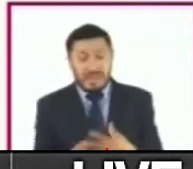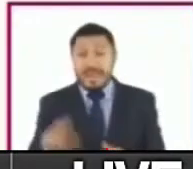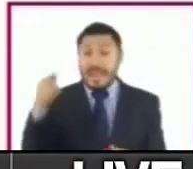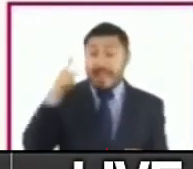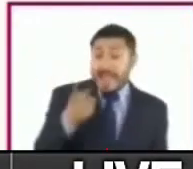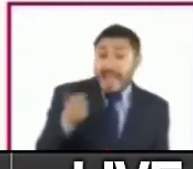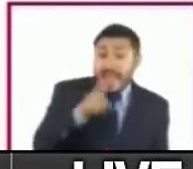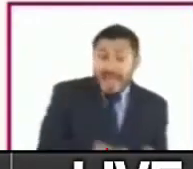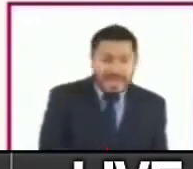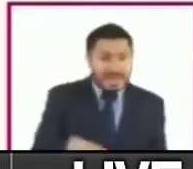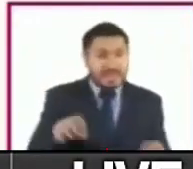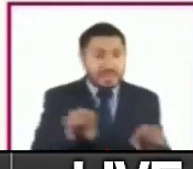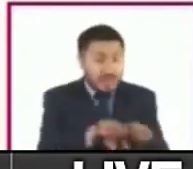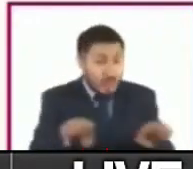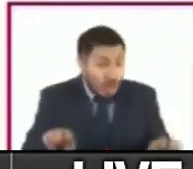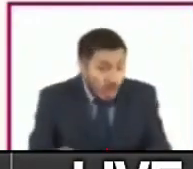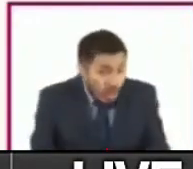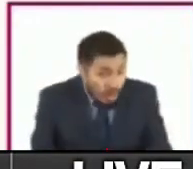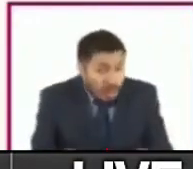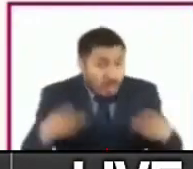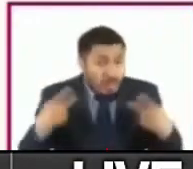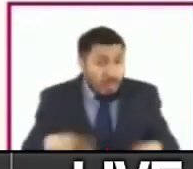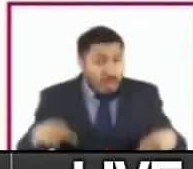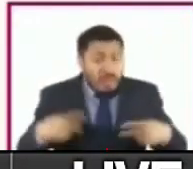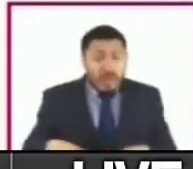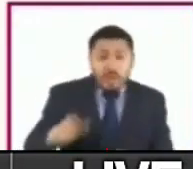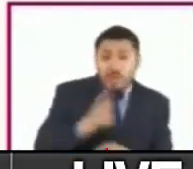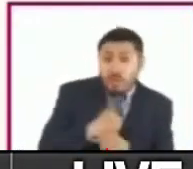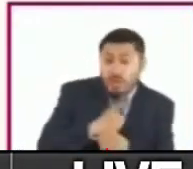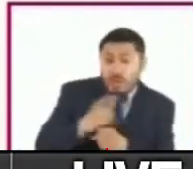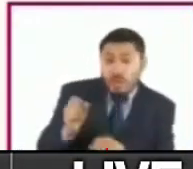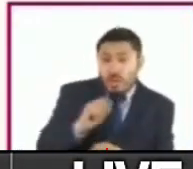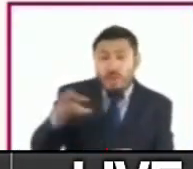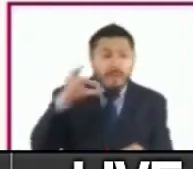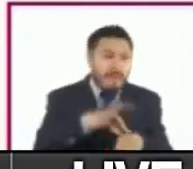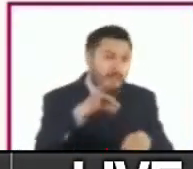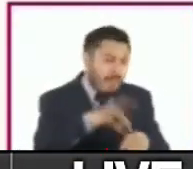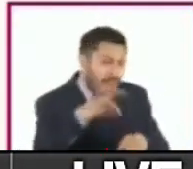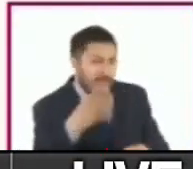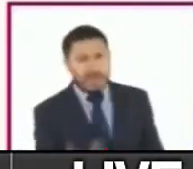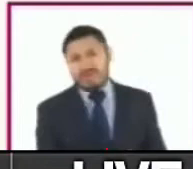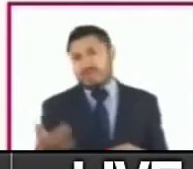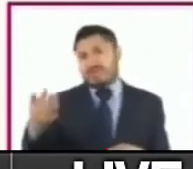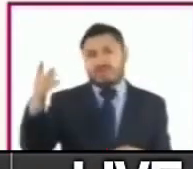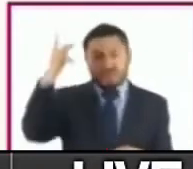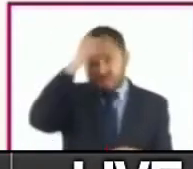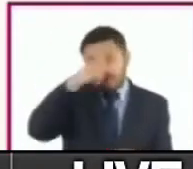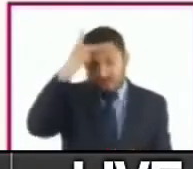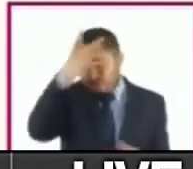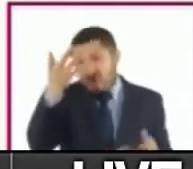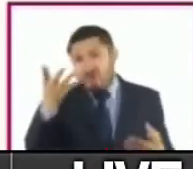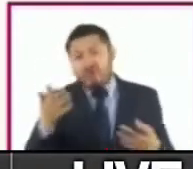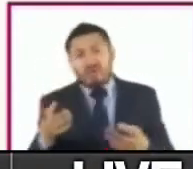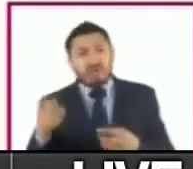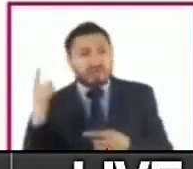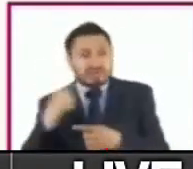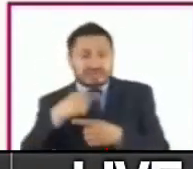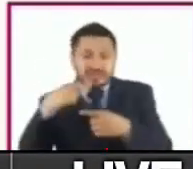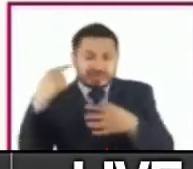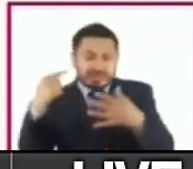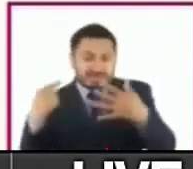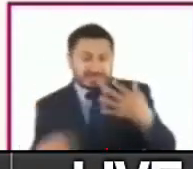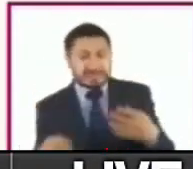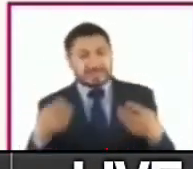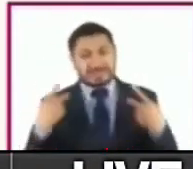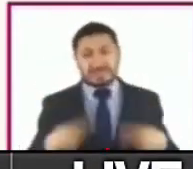terapeutas, técnicos deportivos, oftalmólogos y psicólogos que, de acuerdo al deporte que se practique, intervienen los